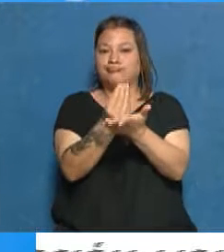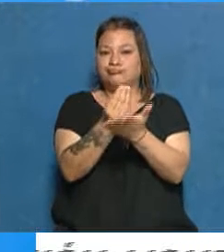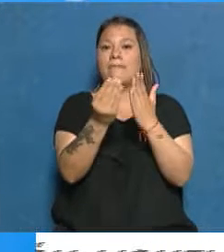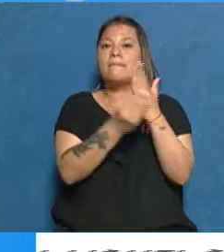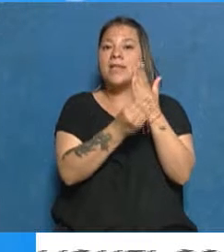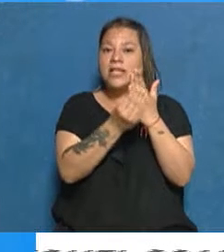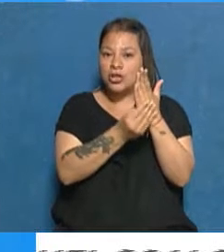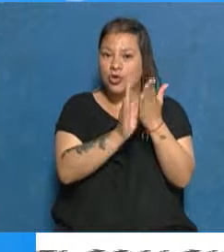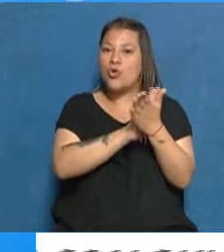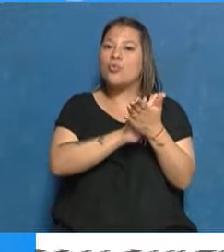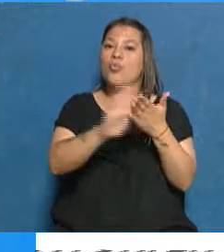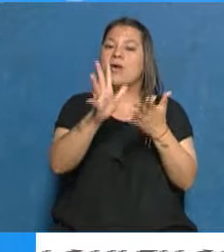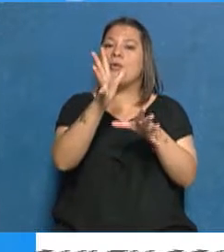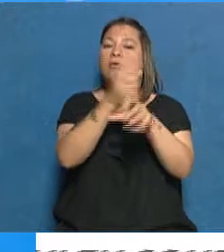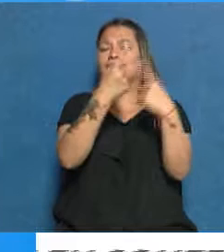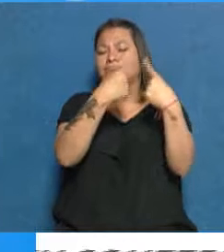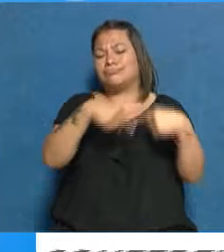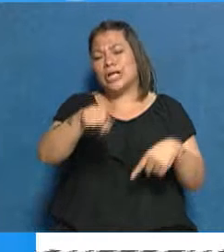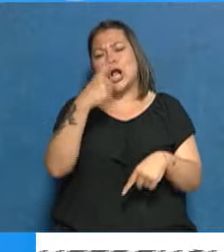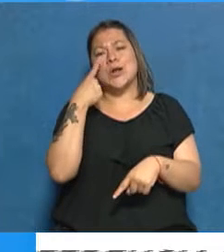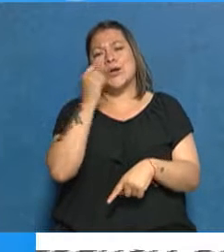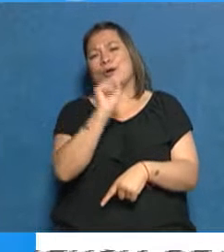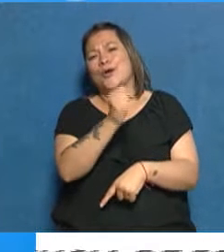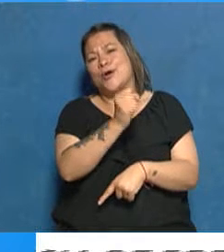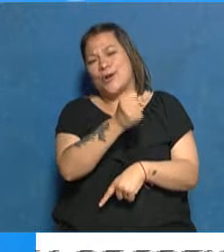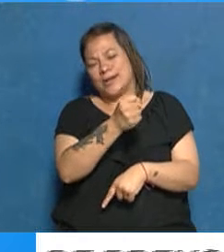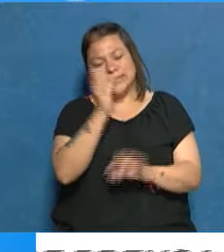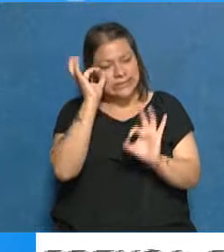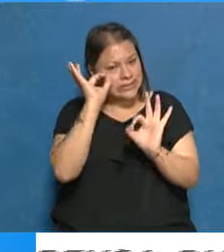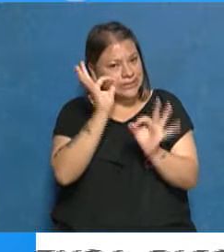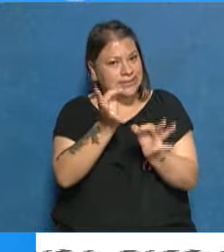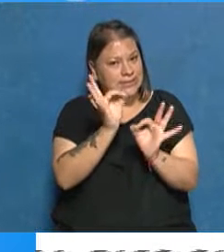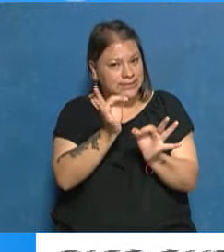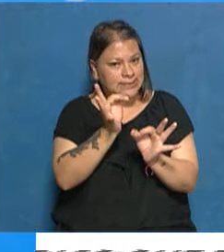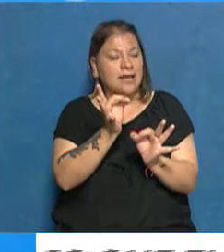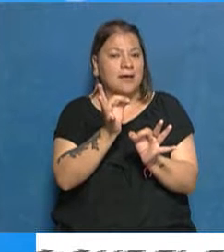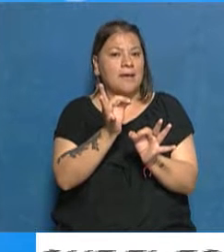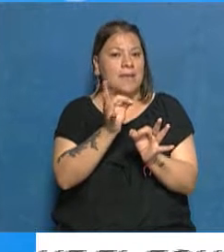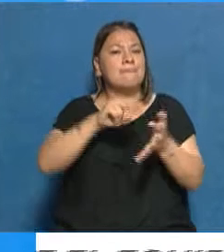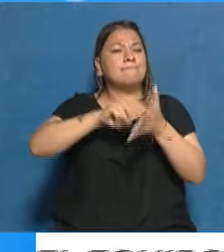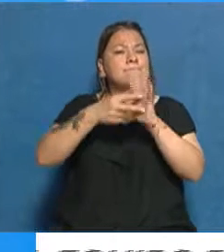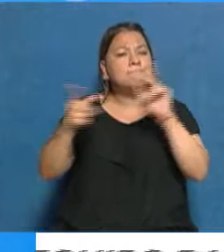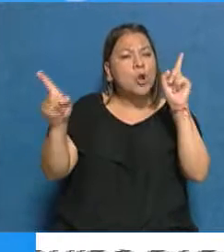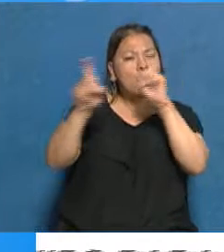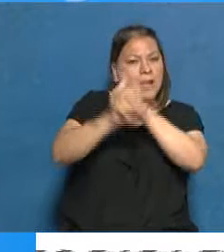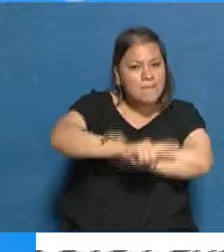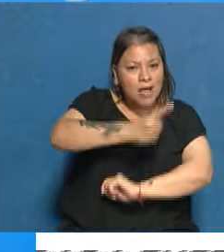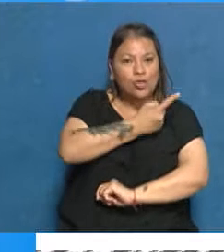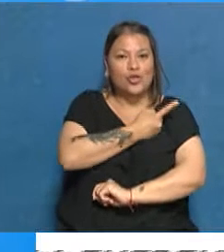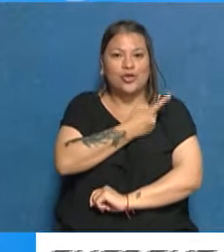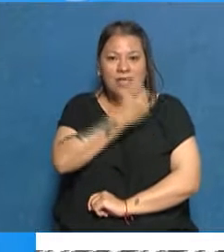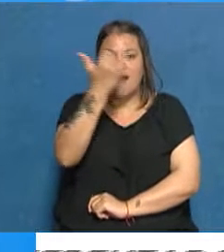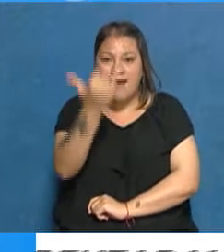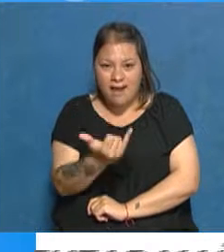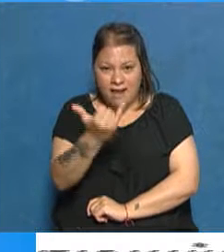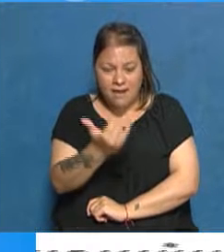Transporte. Por tanto, es un conocedor del tema y sabe perfectamente dónde están los problemas, de acuerdo a lo que han dicho inclusive